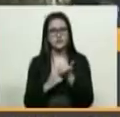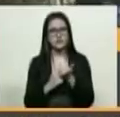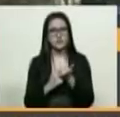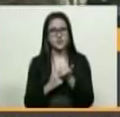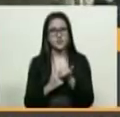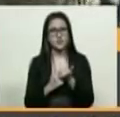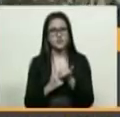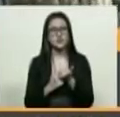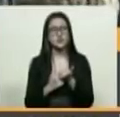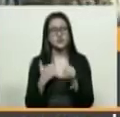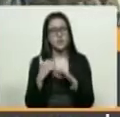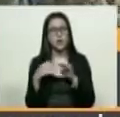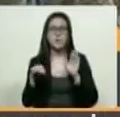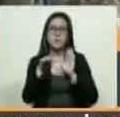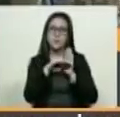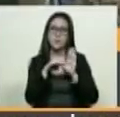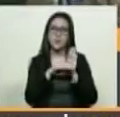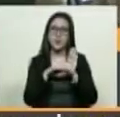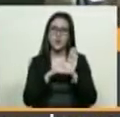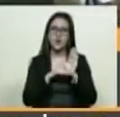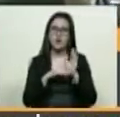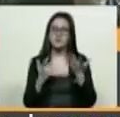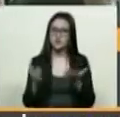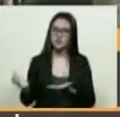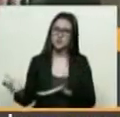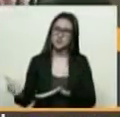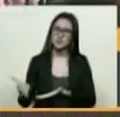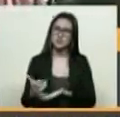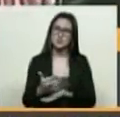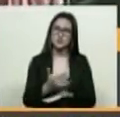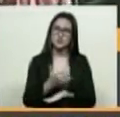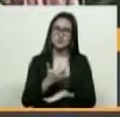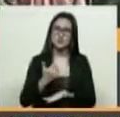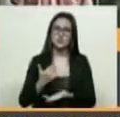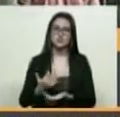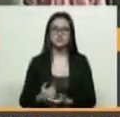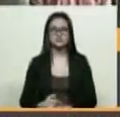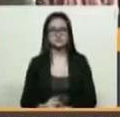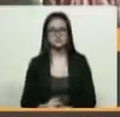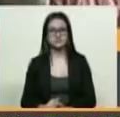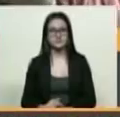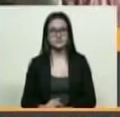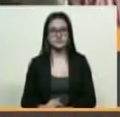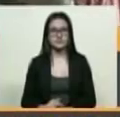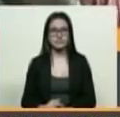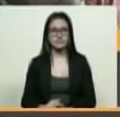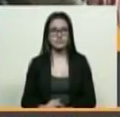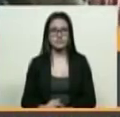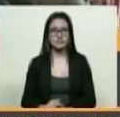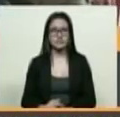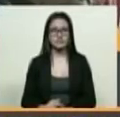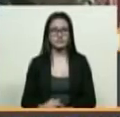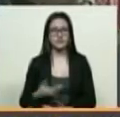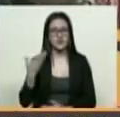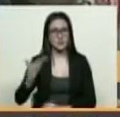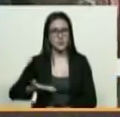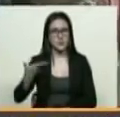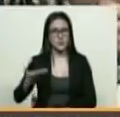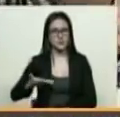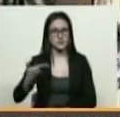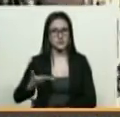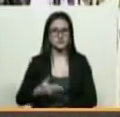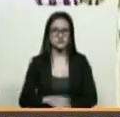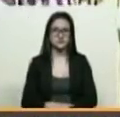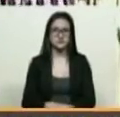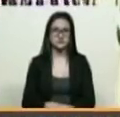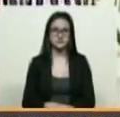son un programa que recogemos en toda la extensión de su importancia. Más